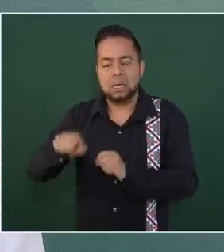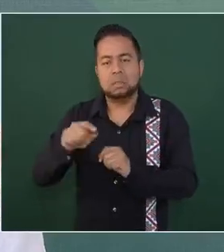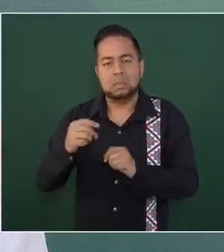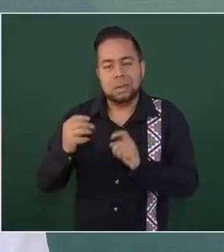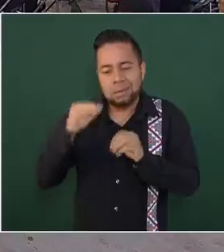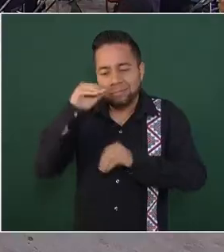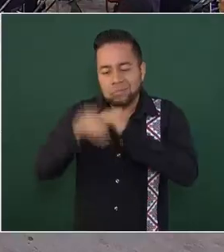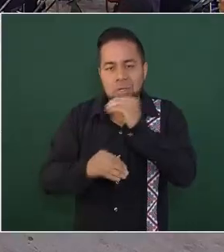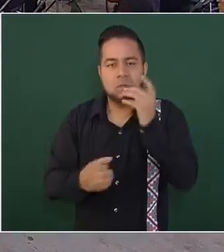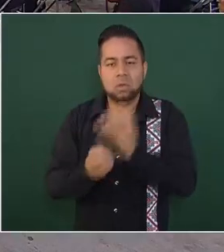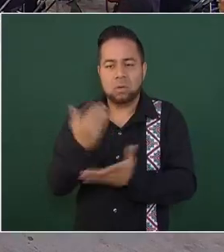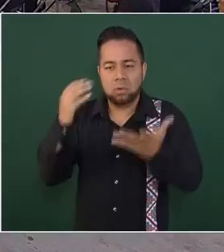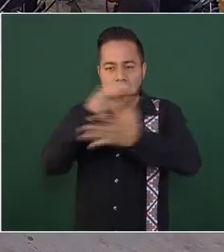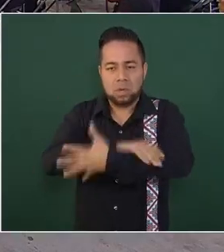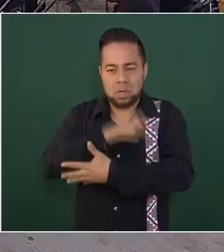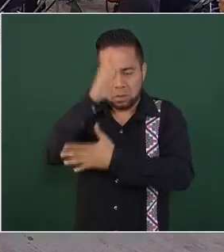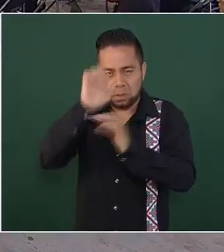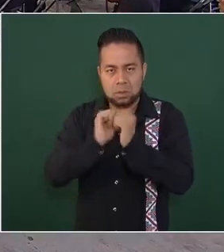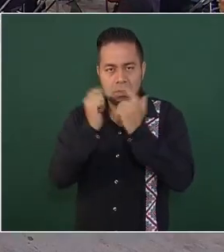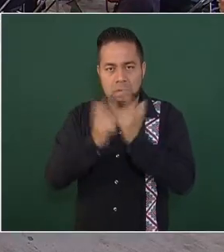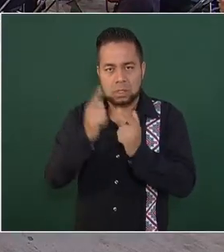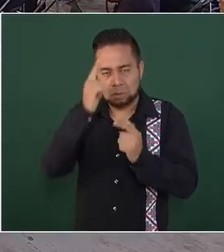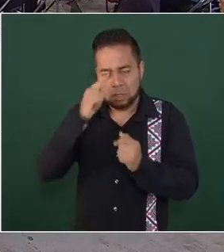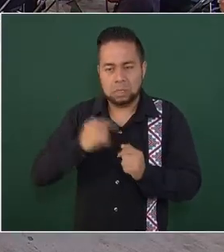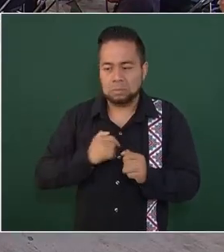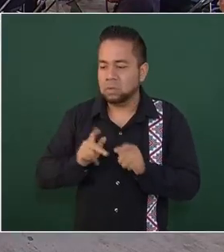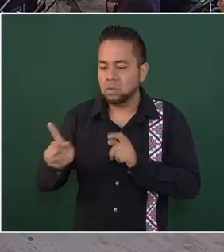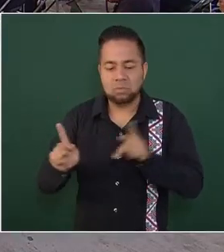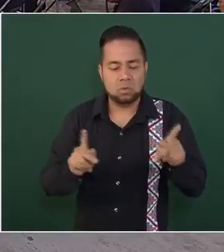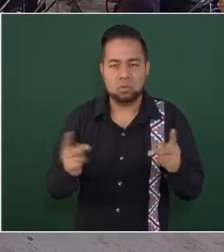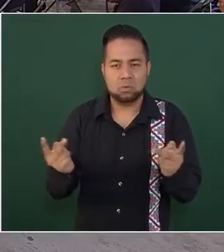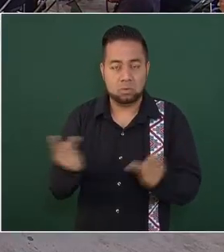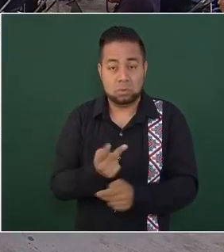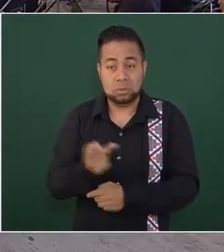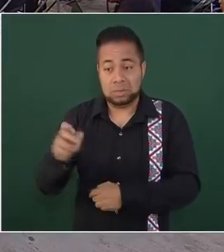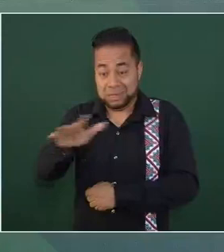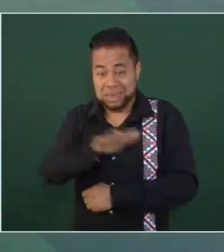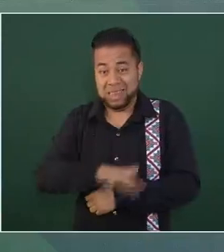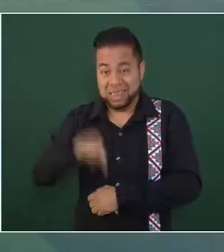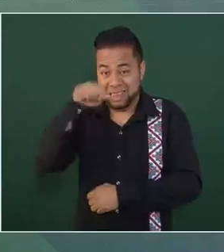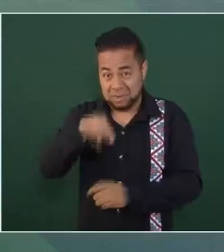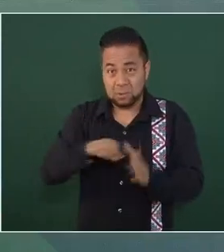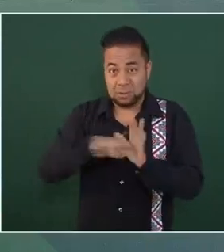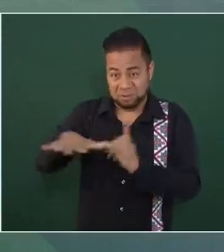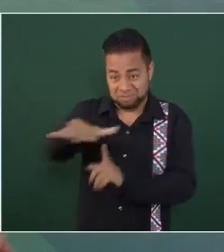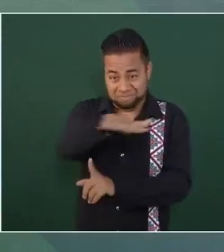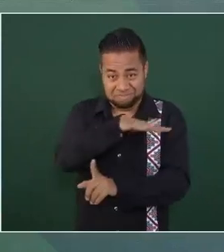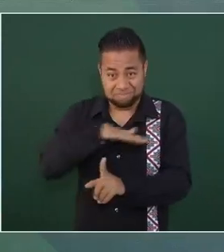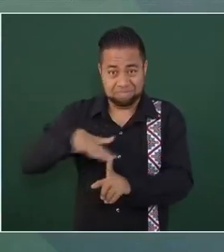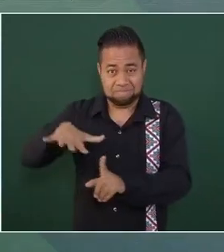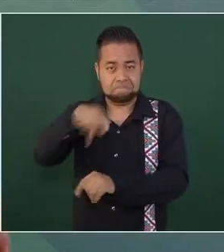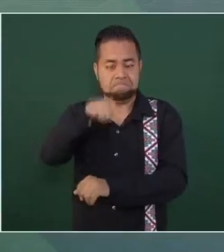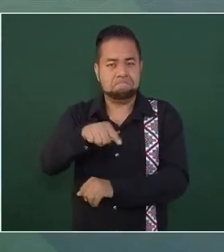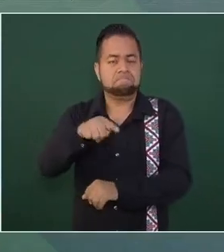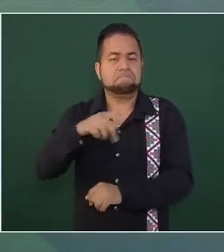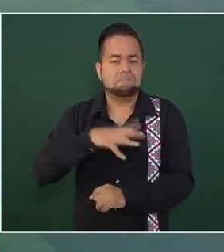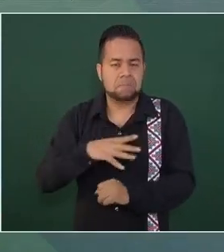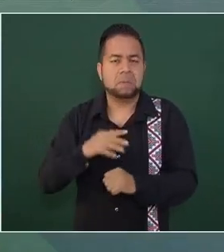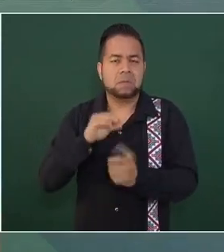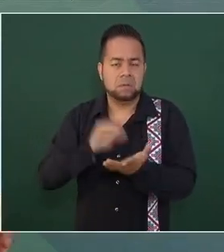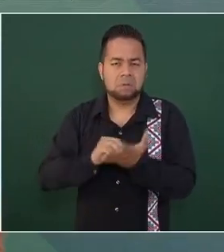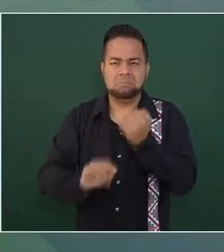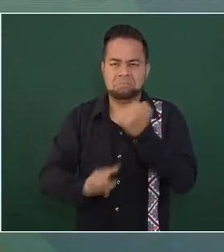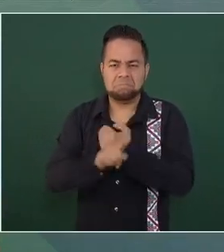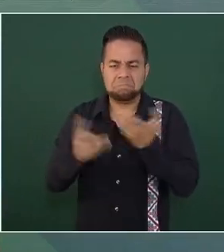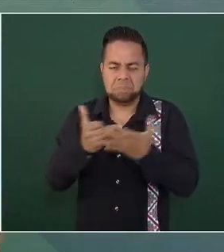un nuevo pacto social en nuestras comunidades en esta zona en particular en donde existe este conflicto